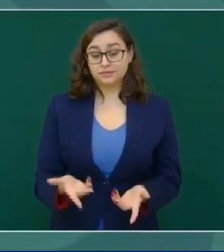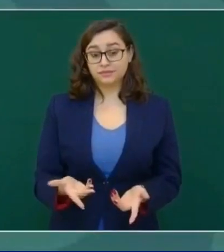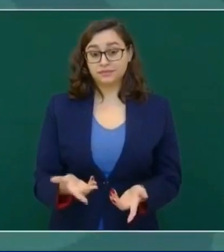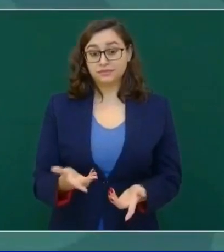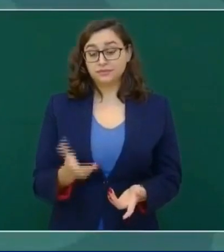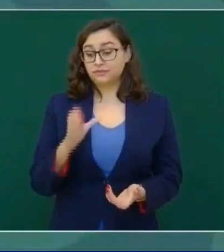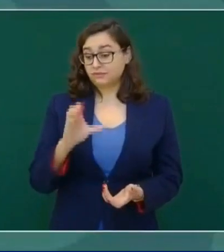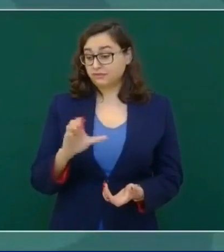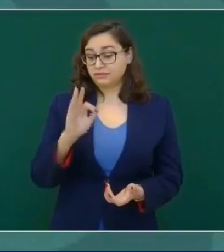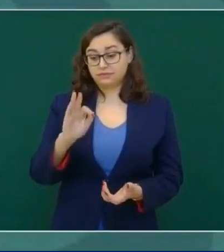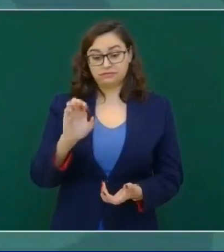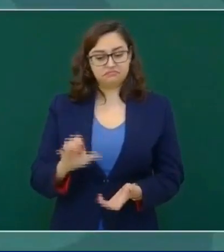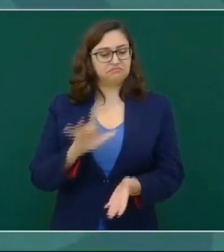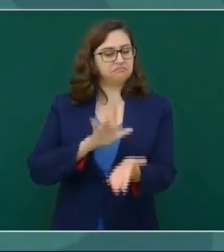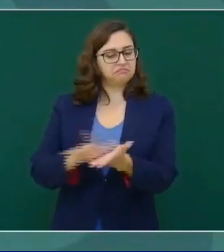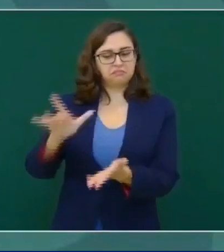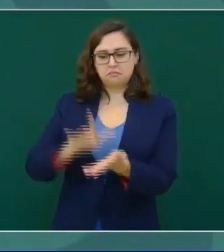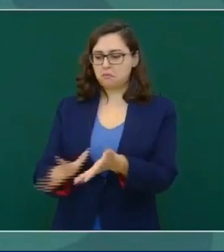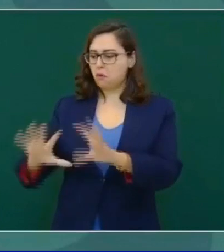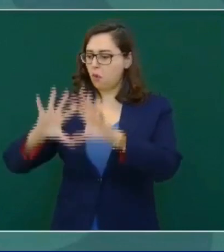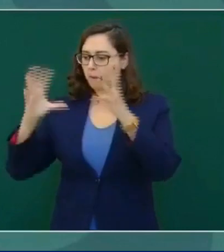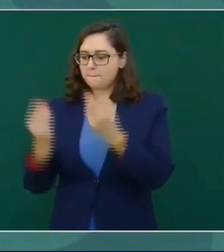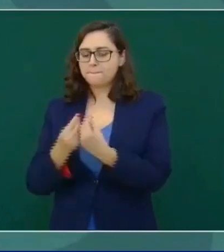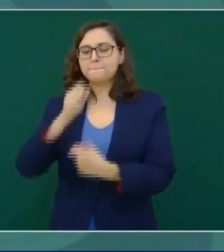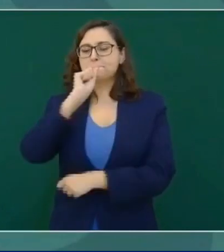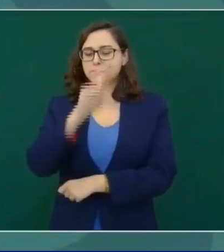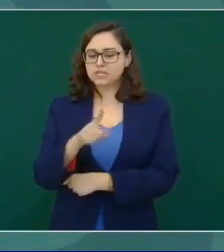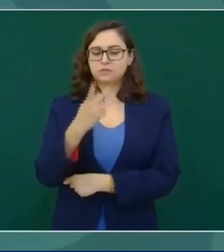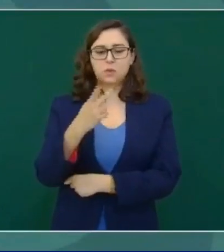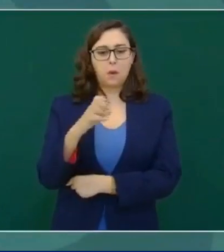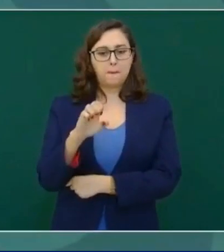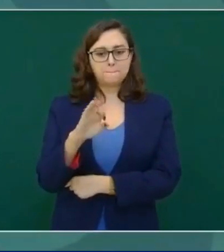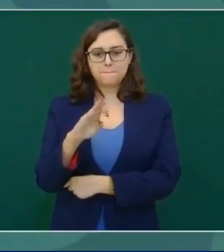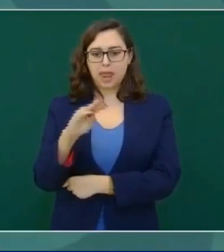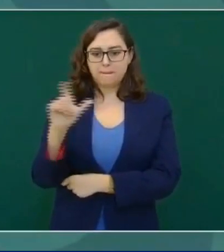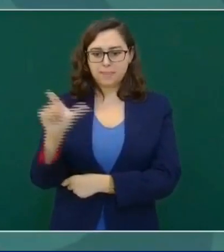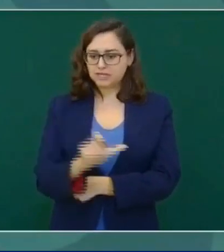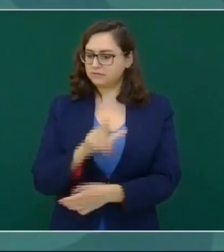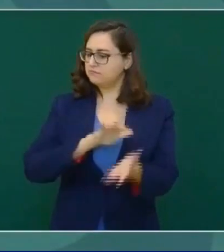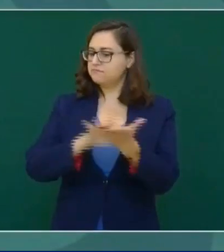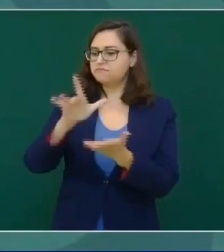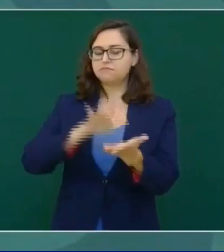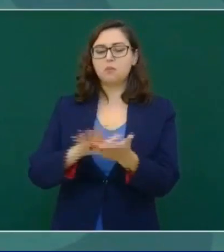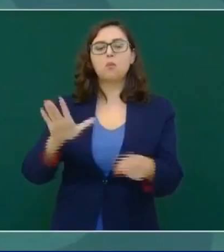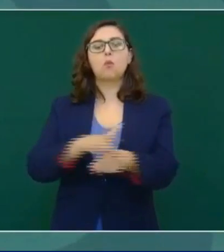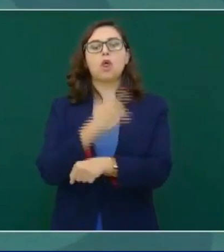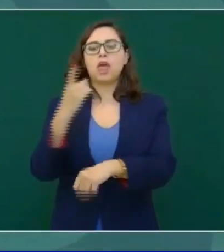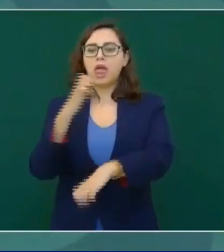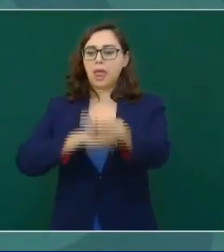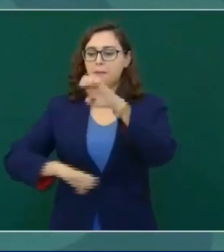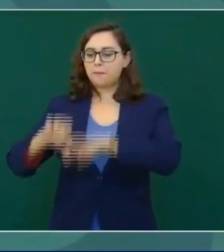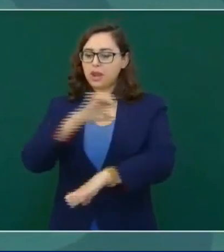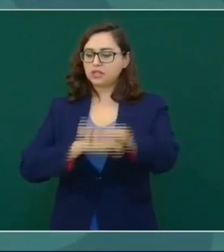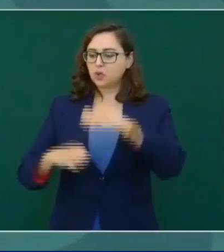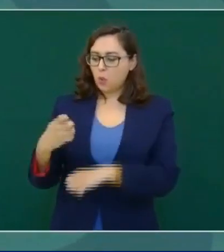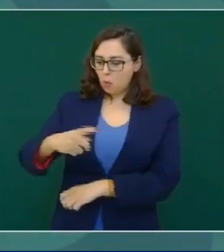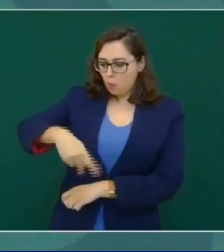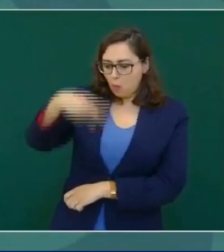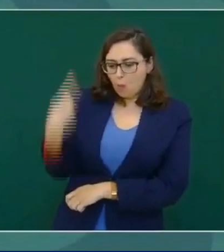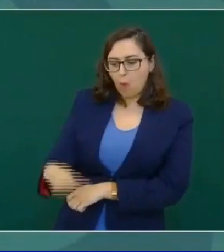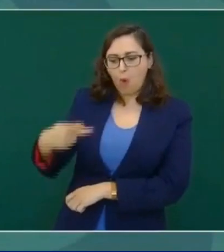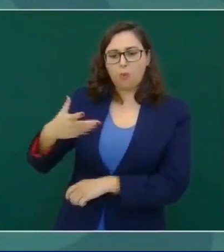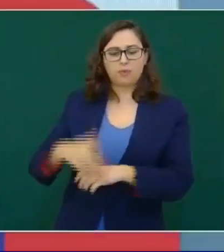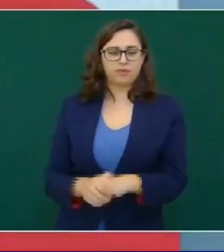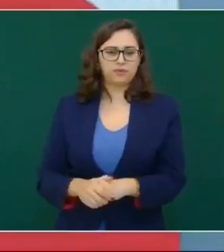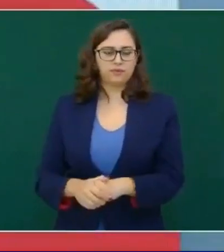con todo nuestro apoyo, lo mismo Pemex, porque son empresas de la nación. No les podemos dar a Pemex